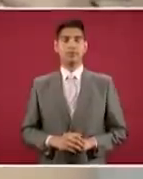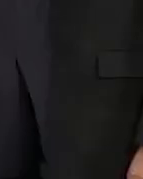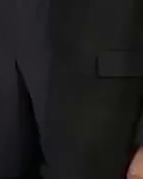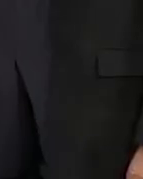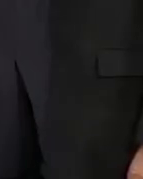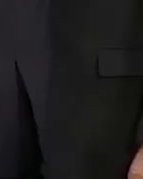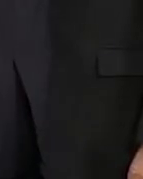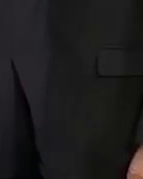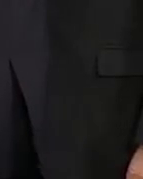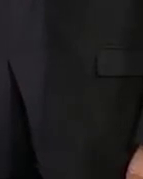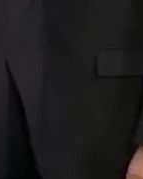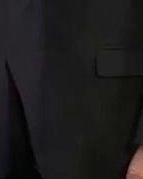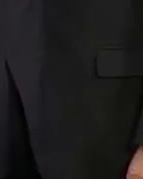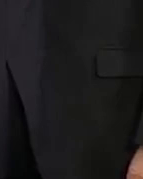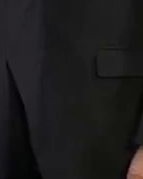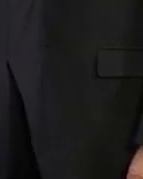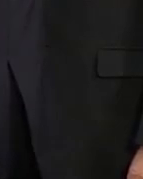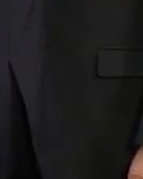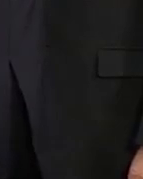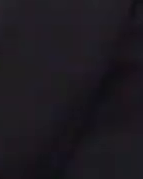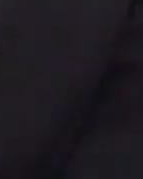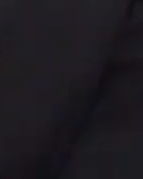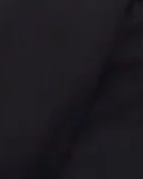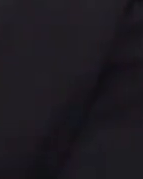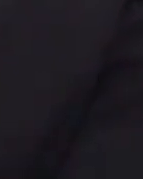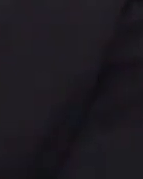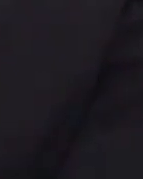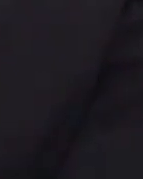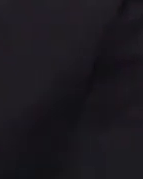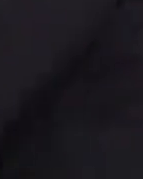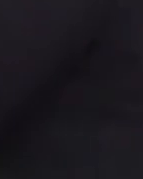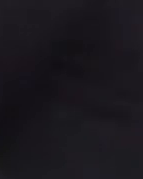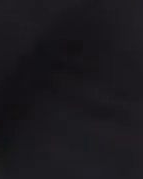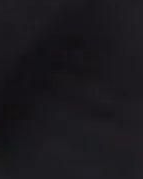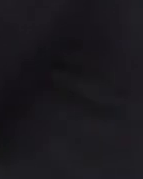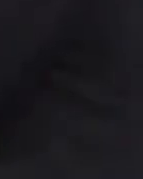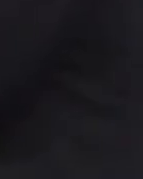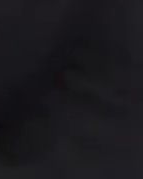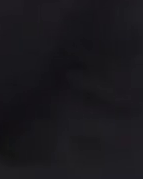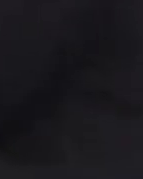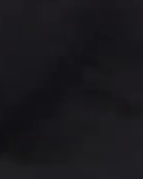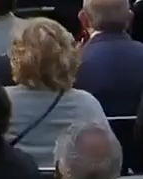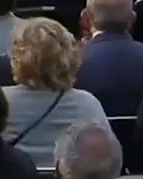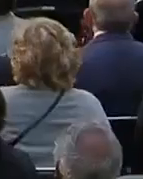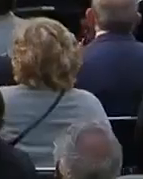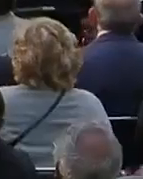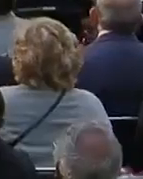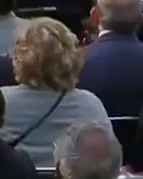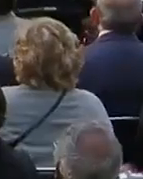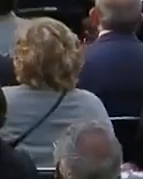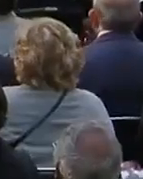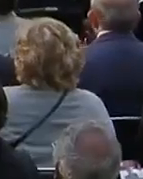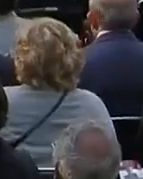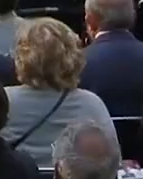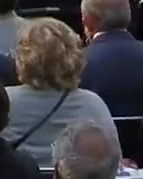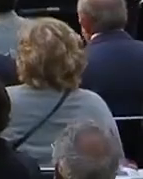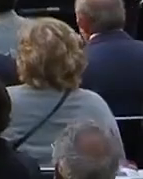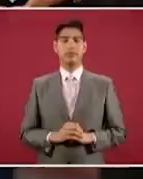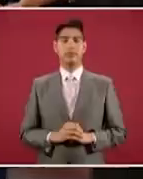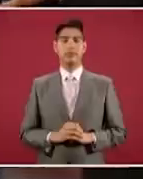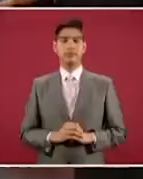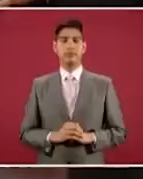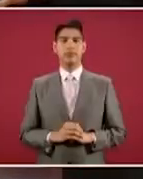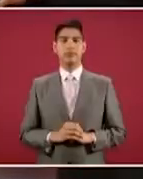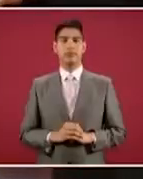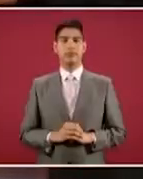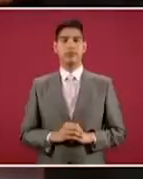valenzuela recibió el premio internacional carlos fuentes a la creación literaria en el idioma español asimismo fueron